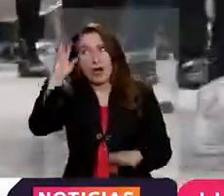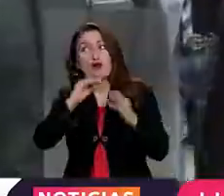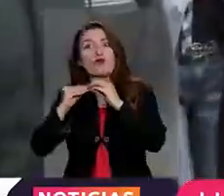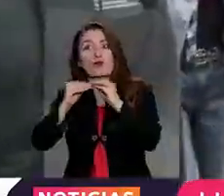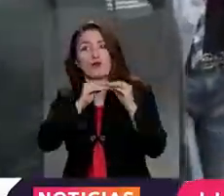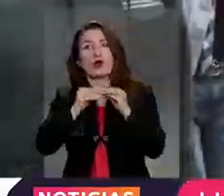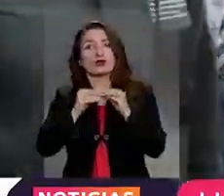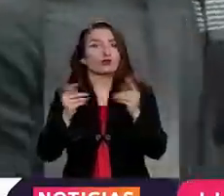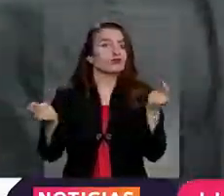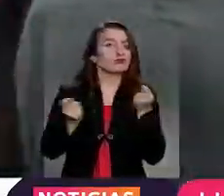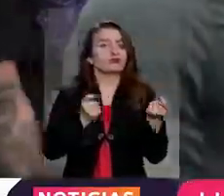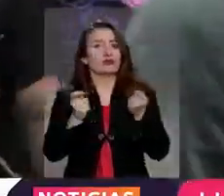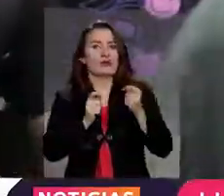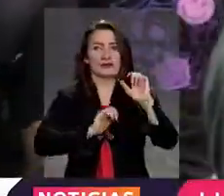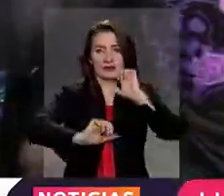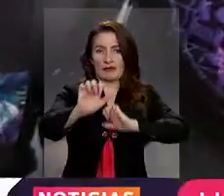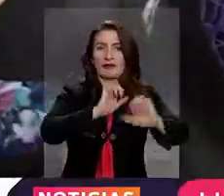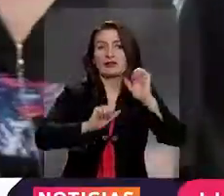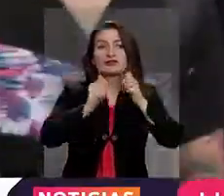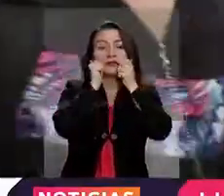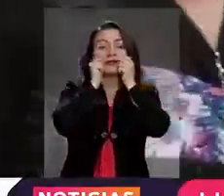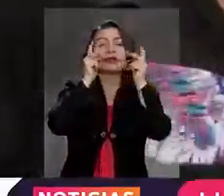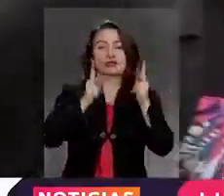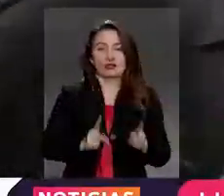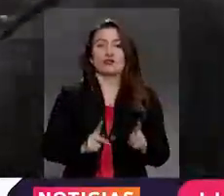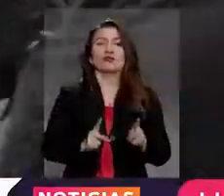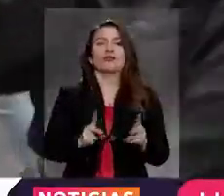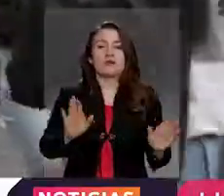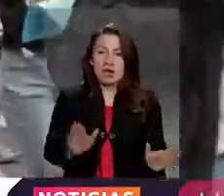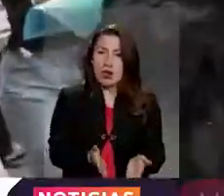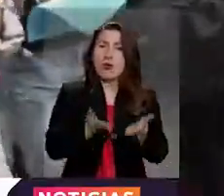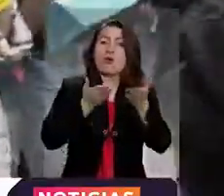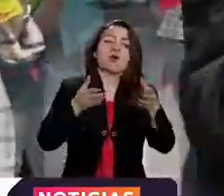y organizaciones defensoras de los derechos humanos para